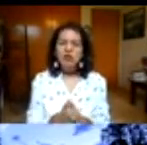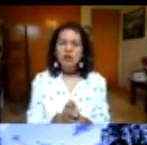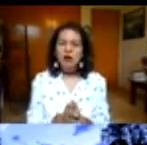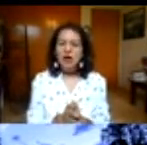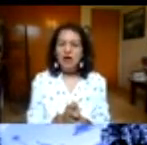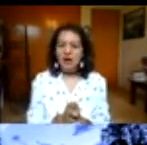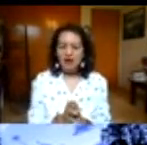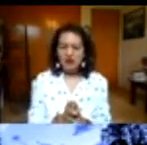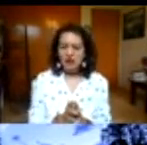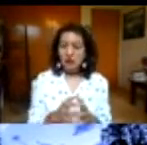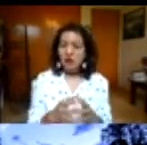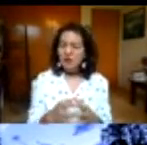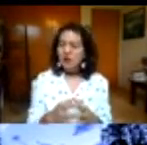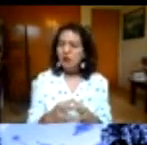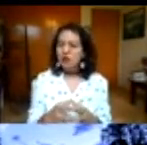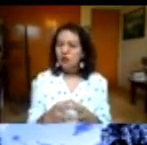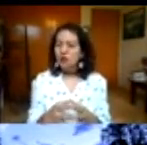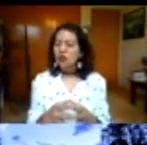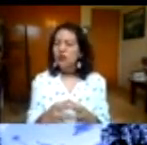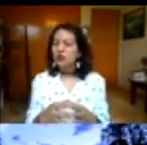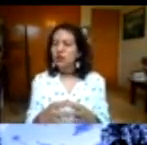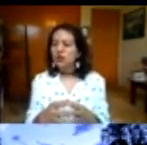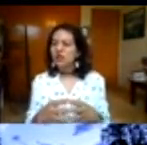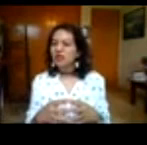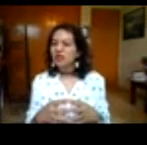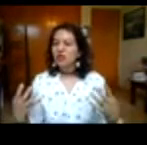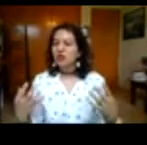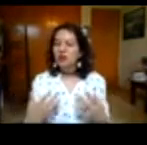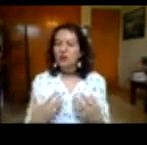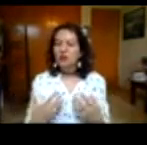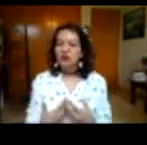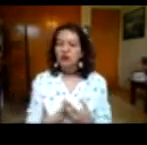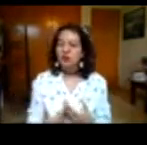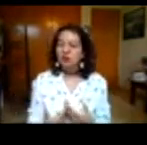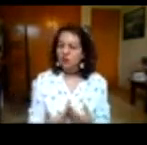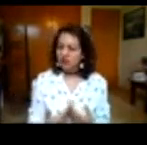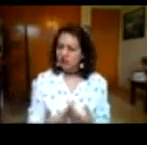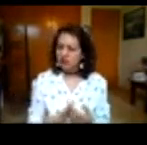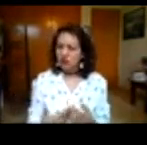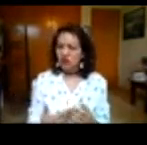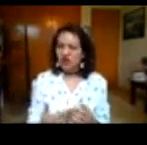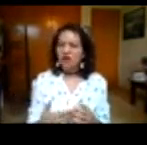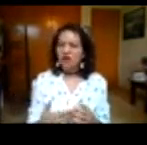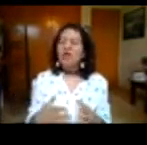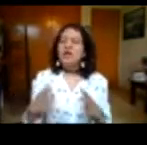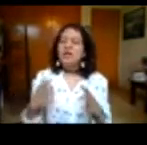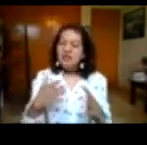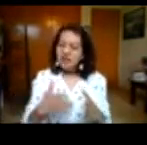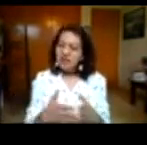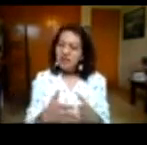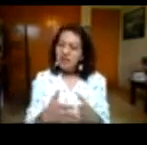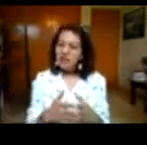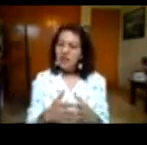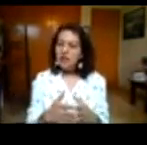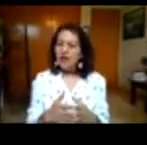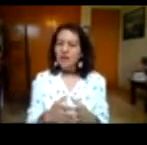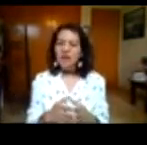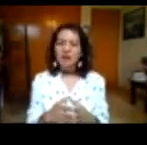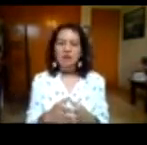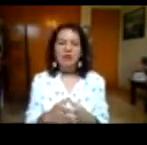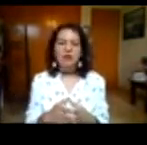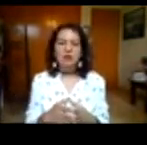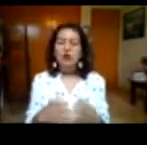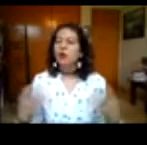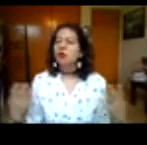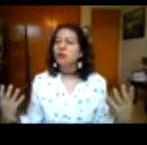Entramos tal cual a mí me gusta mucho resumir que son 5 elementos de apertura institucional y directamente en